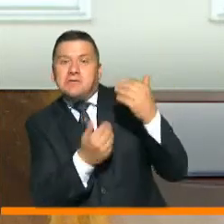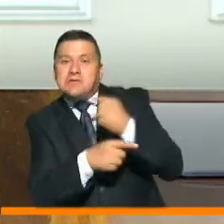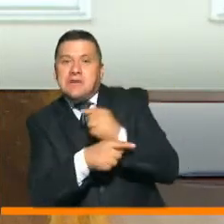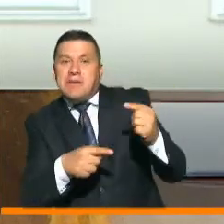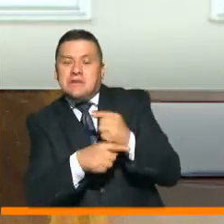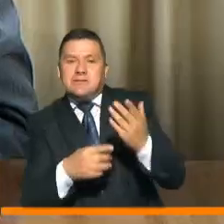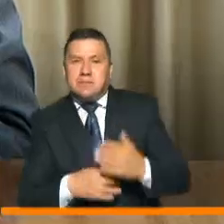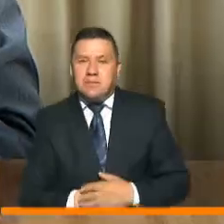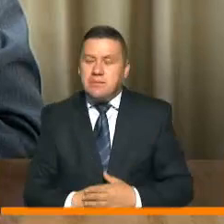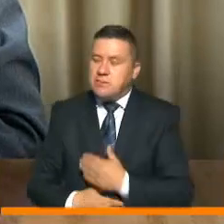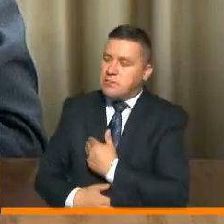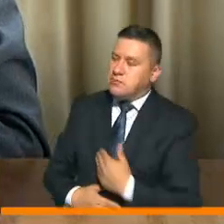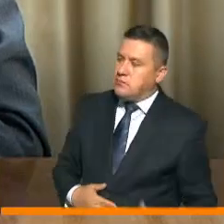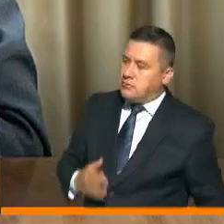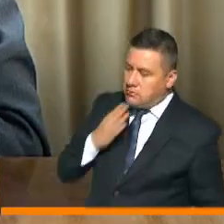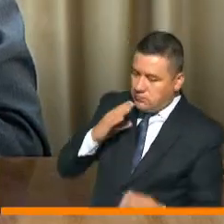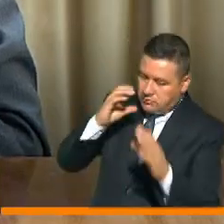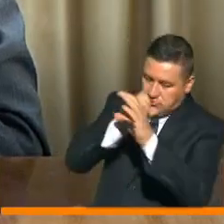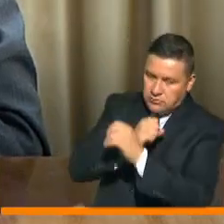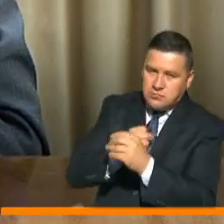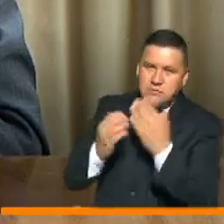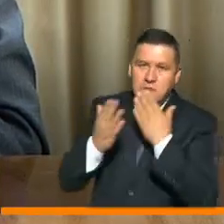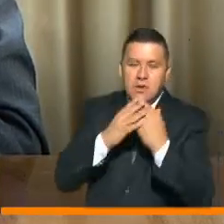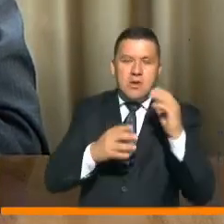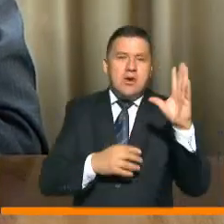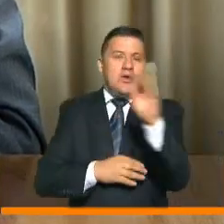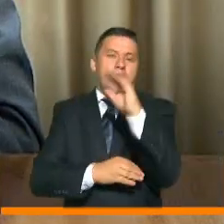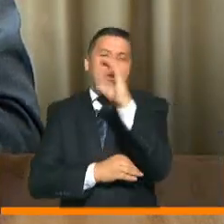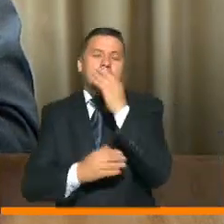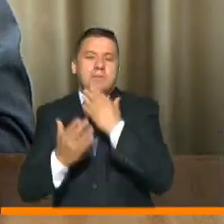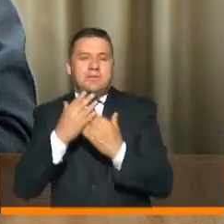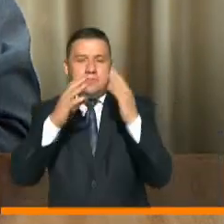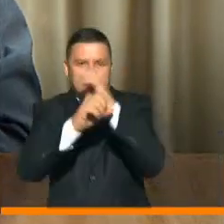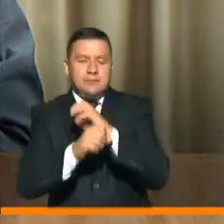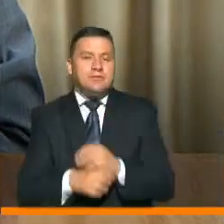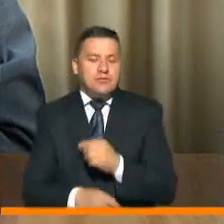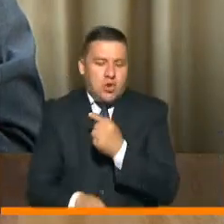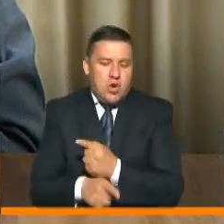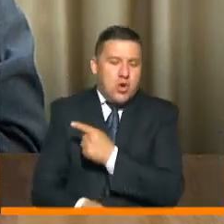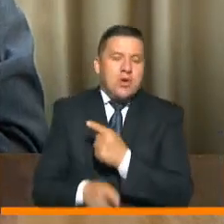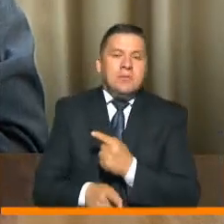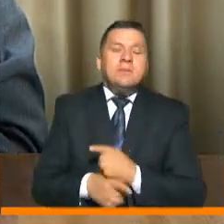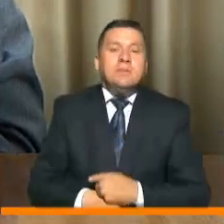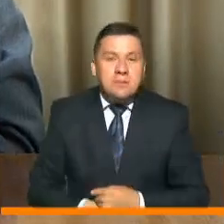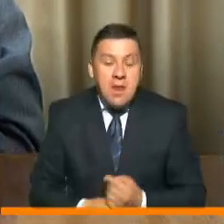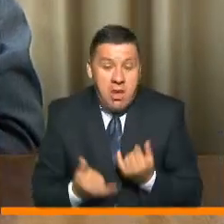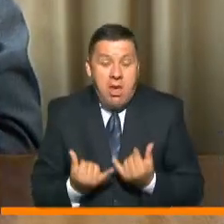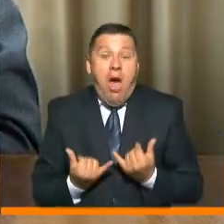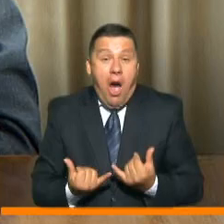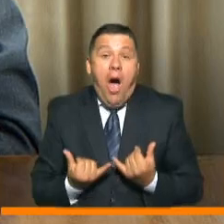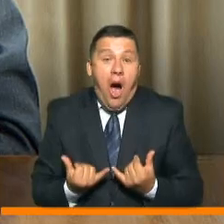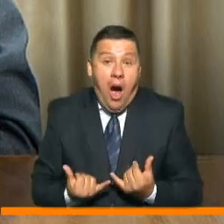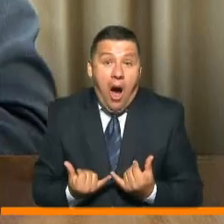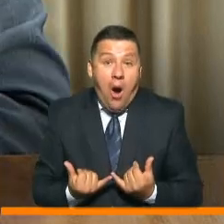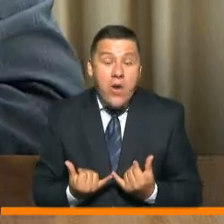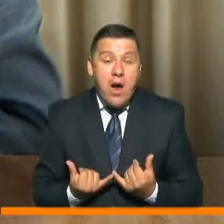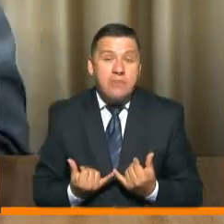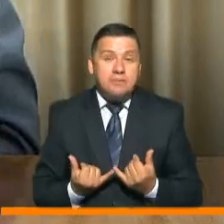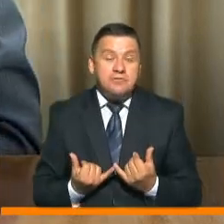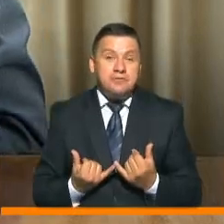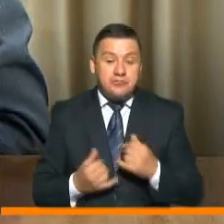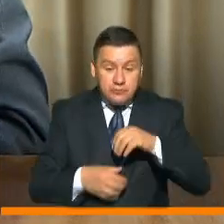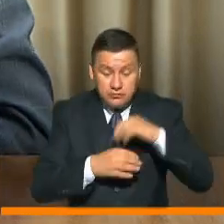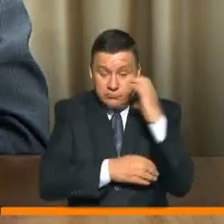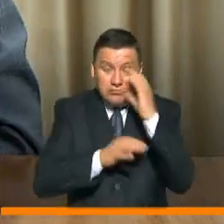próximas semanas. Presidente, buenas noches. Muy buenas noches a todos los colombianos. Efectivamente, en este momento nosotros tenemos